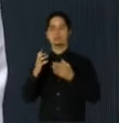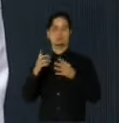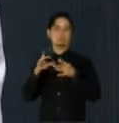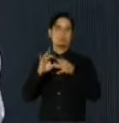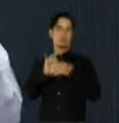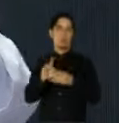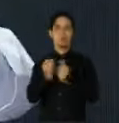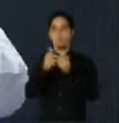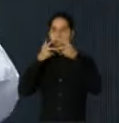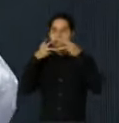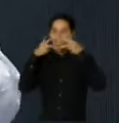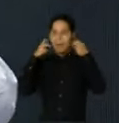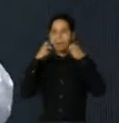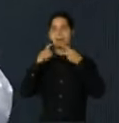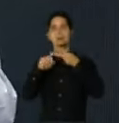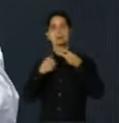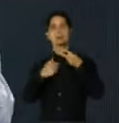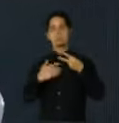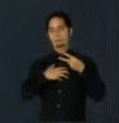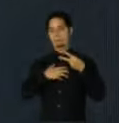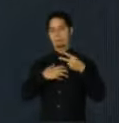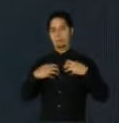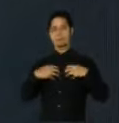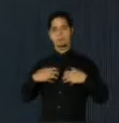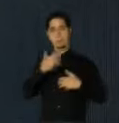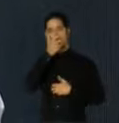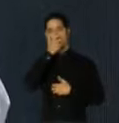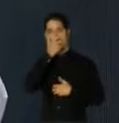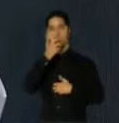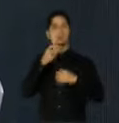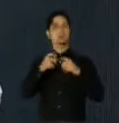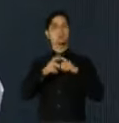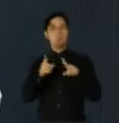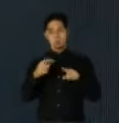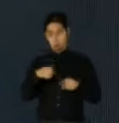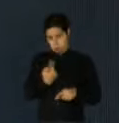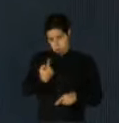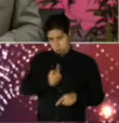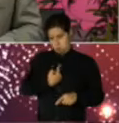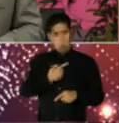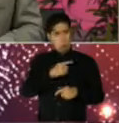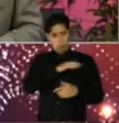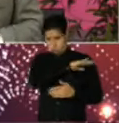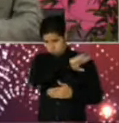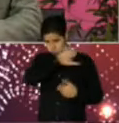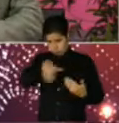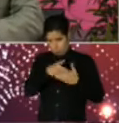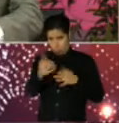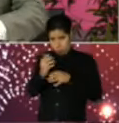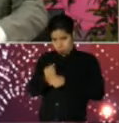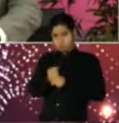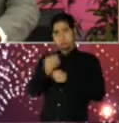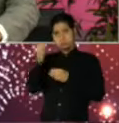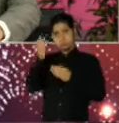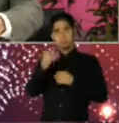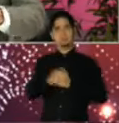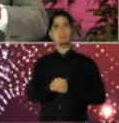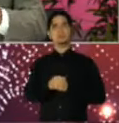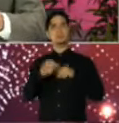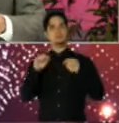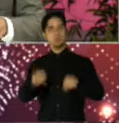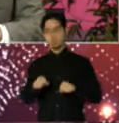no tiene idea. No tan solamente yo los recibo, los reciben todos los miembros del Task Force. ¿Y usted los refirió a todos? A todos los que he